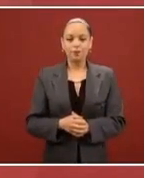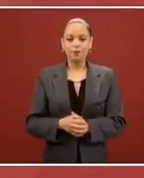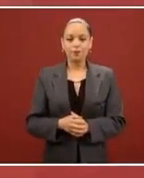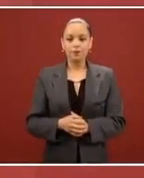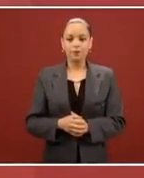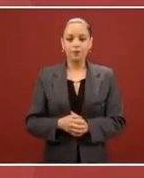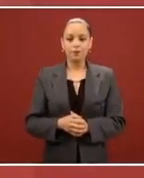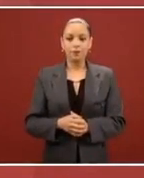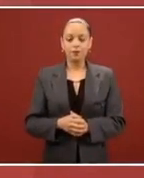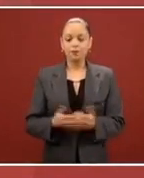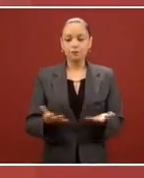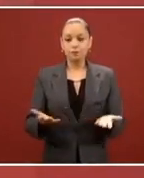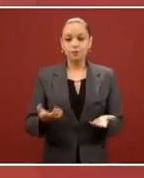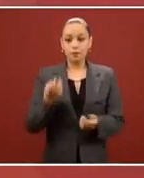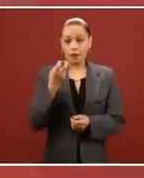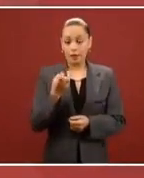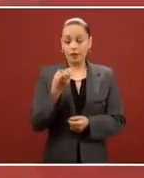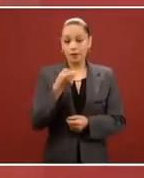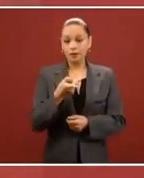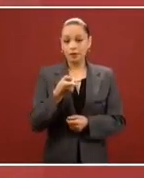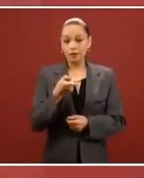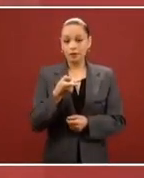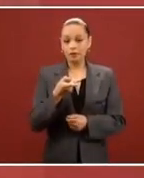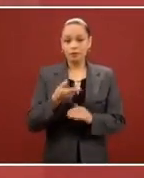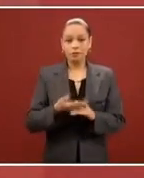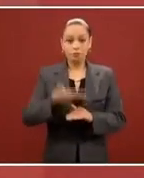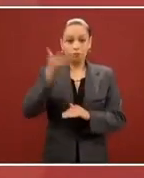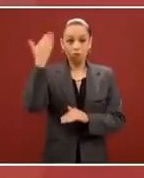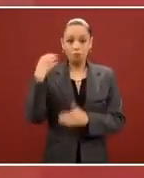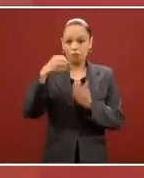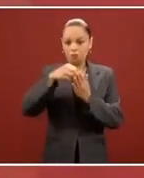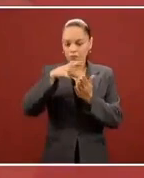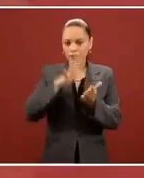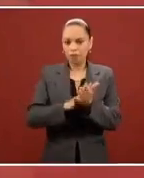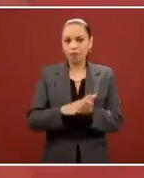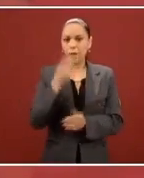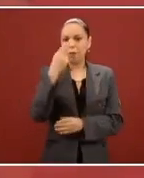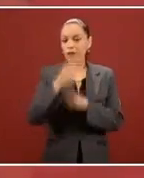se estableció hace 25 años,